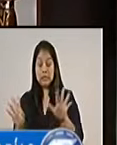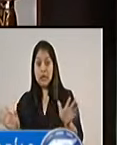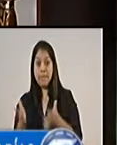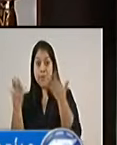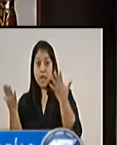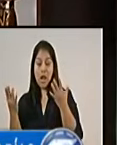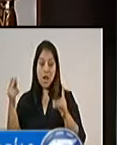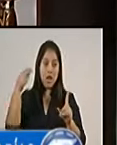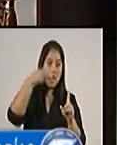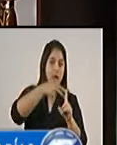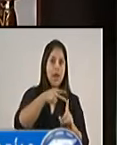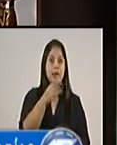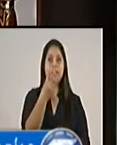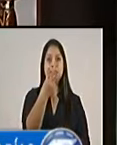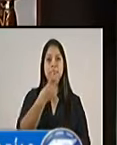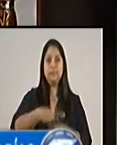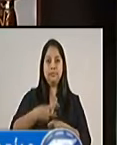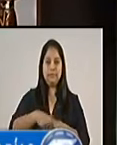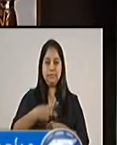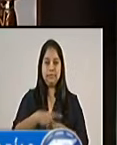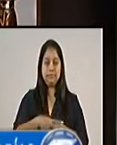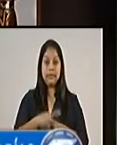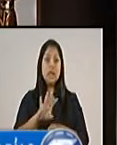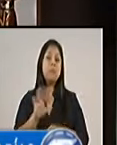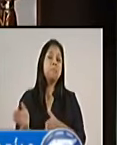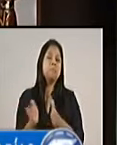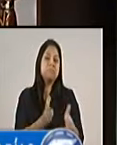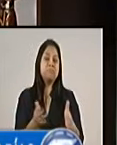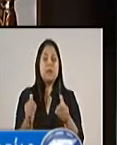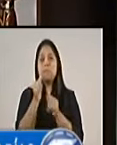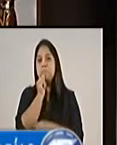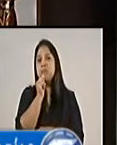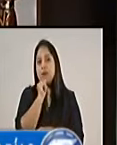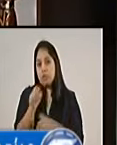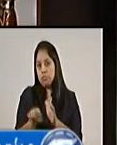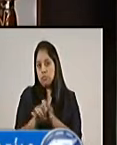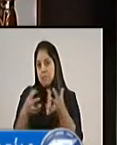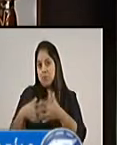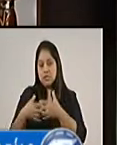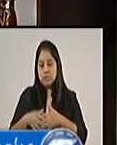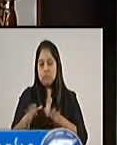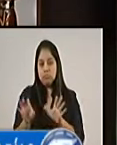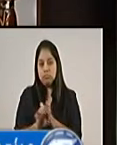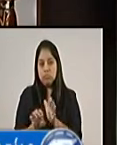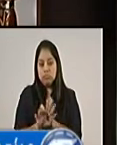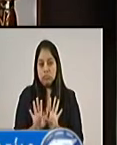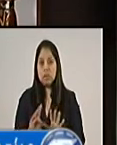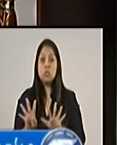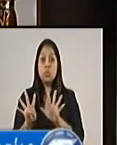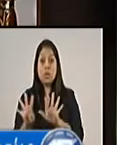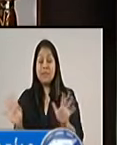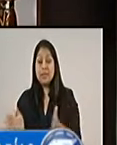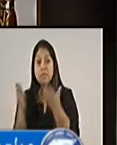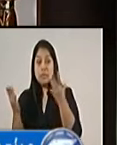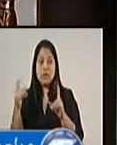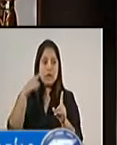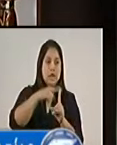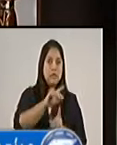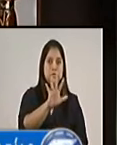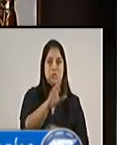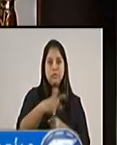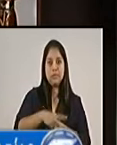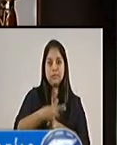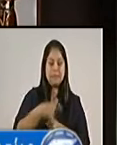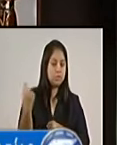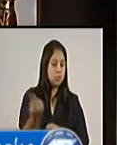la mañana a las 3 de la tarde. Y para el sector privado se sugiere que el horario sea de 9 de la mañana a 5 de la tarde para todas